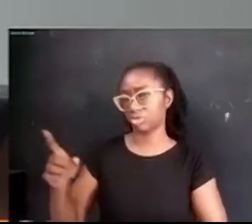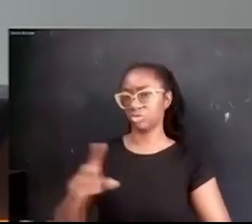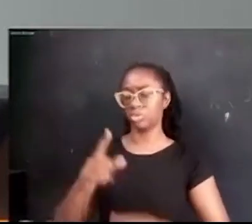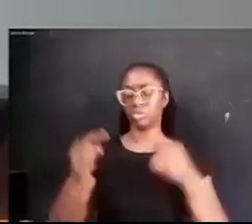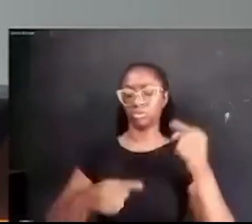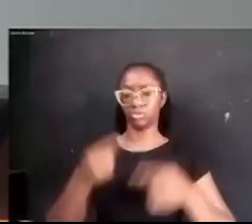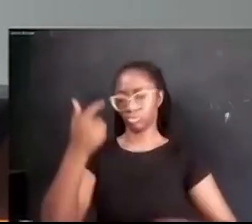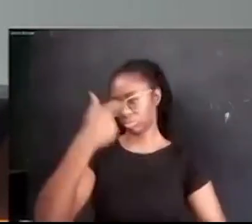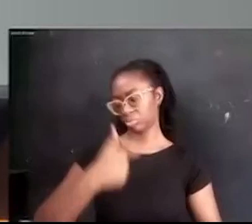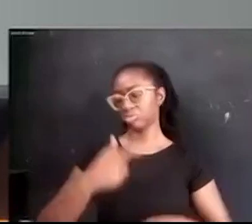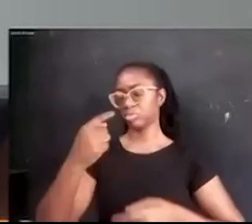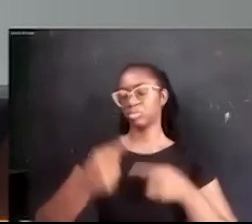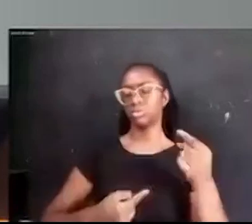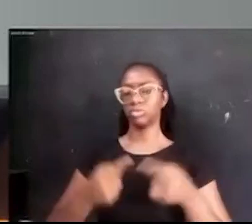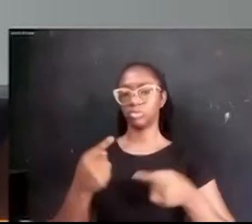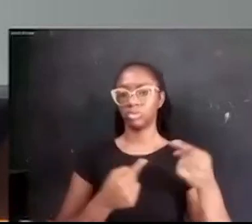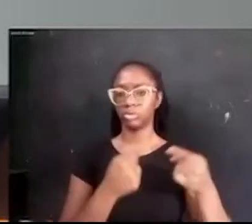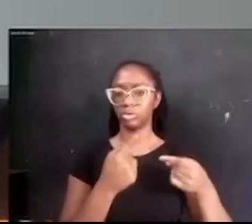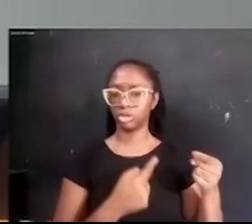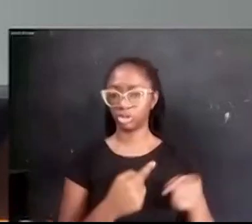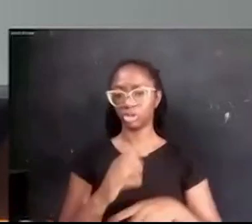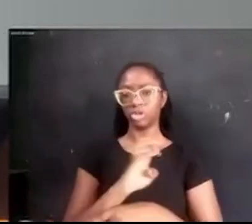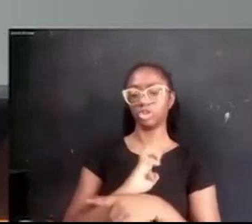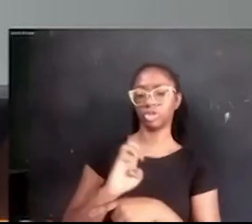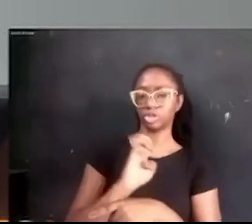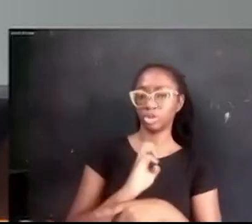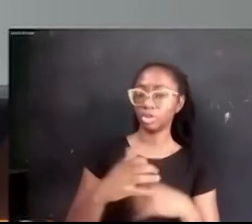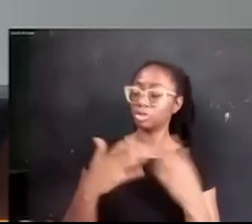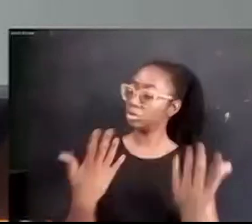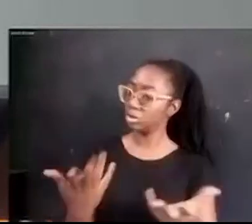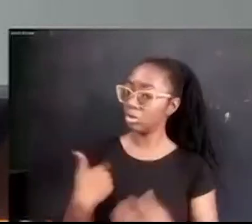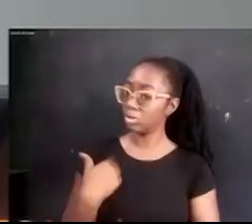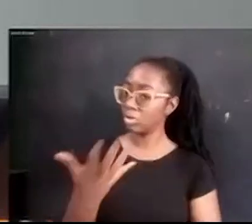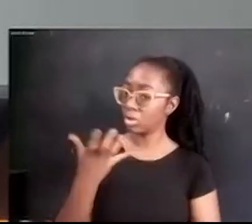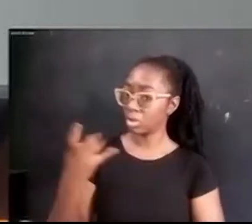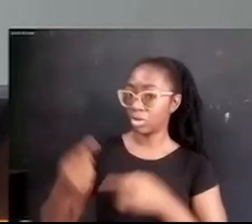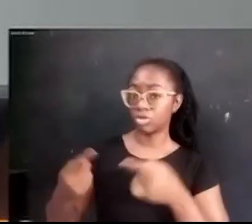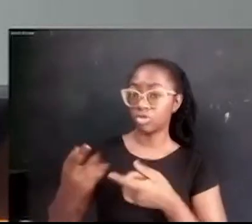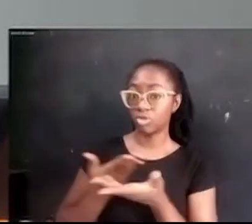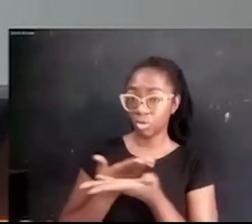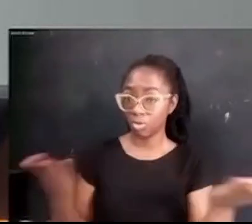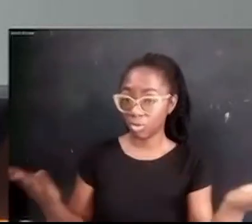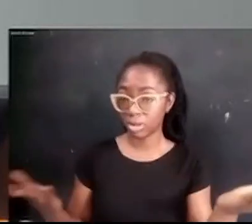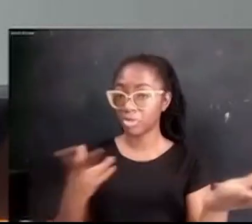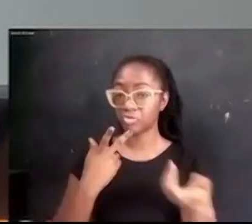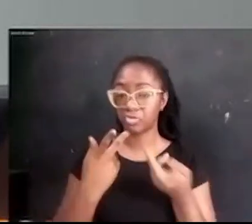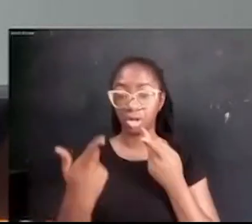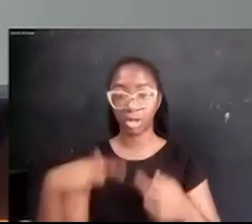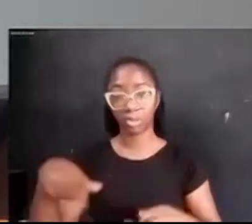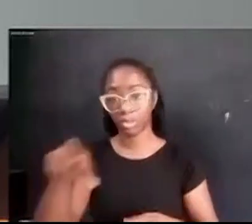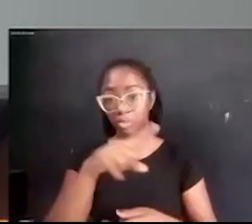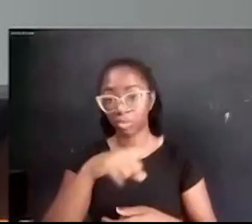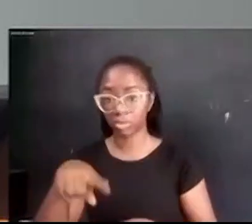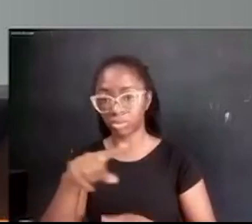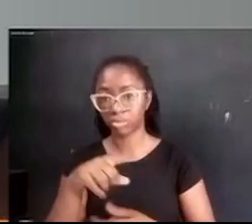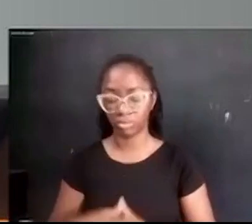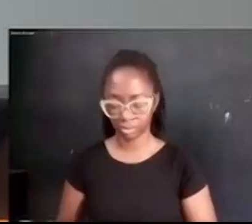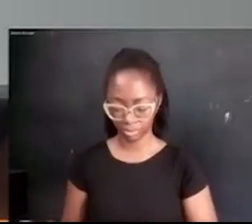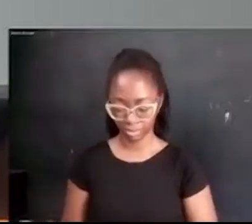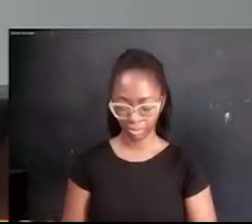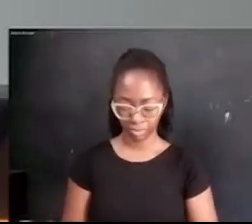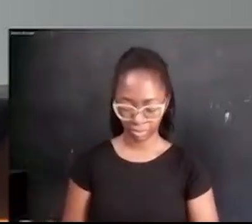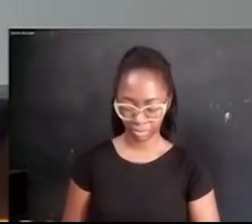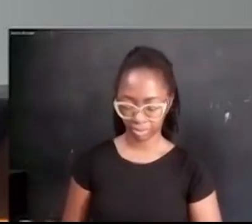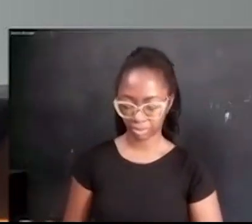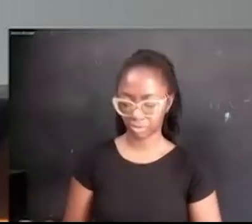de Estados Unidos. Y es lo que yo quiero discutir con vosotros esa mañana. No se